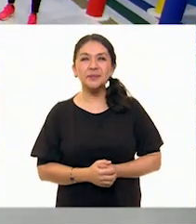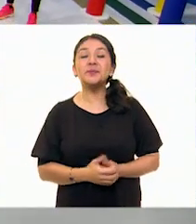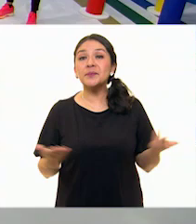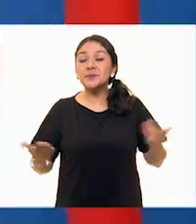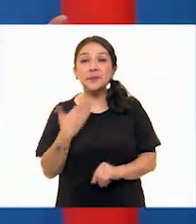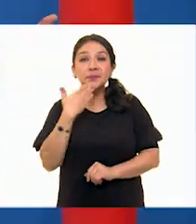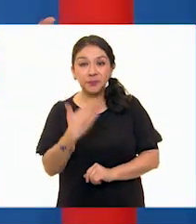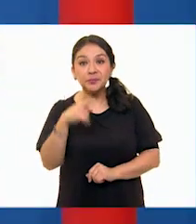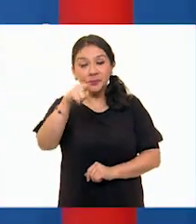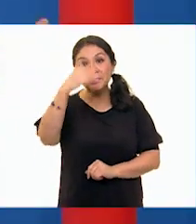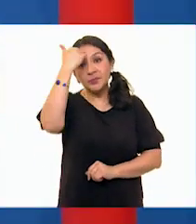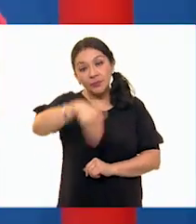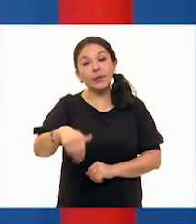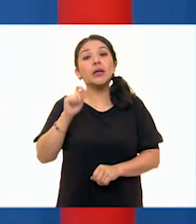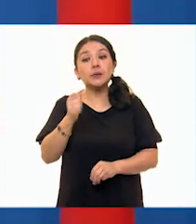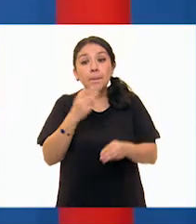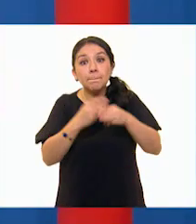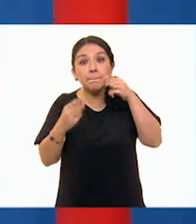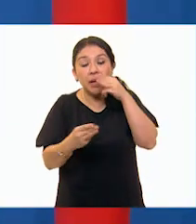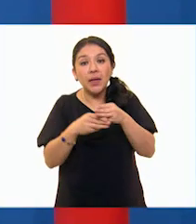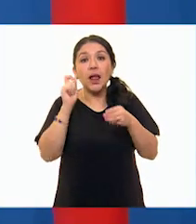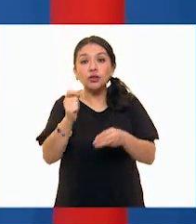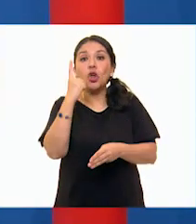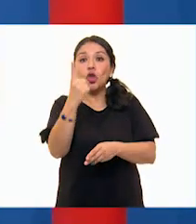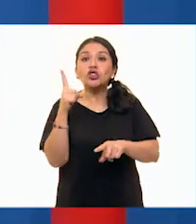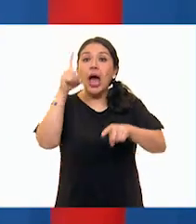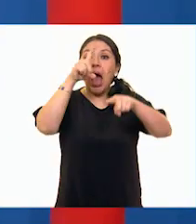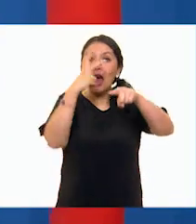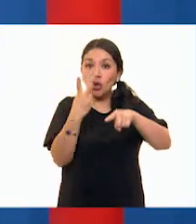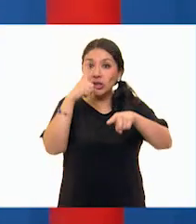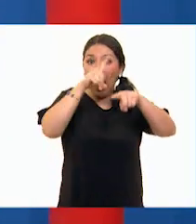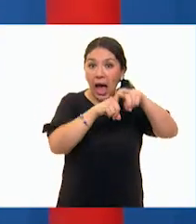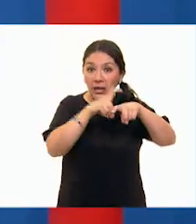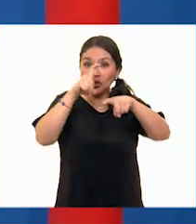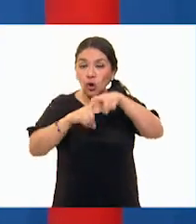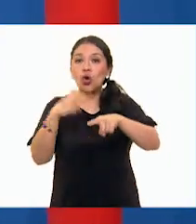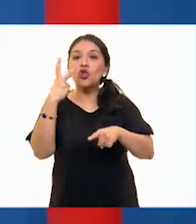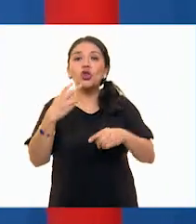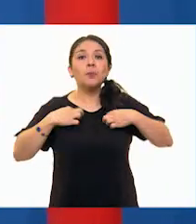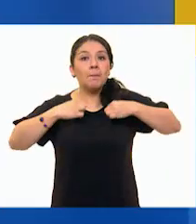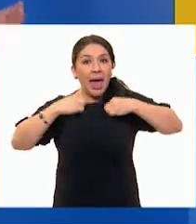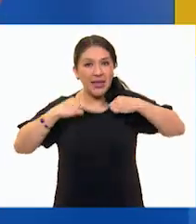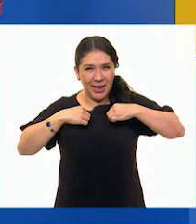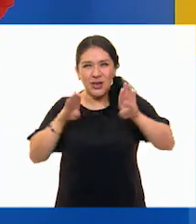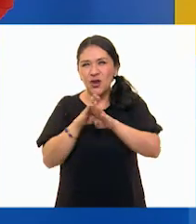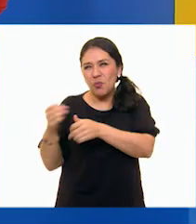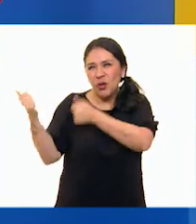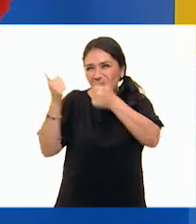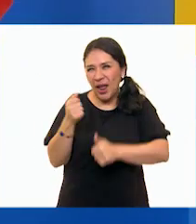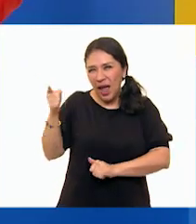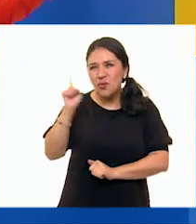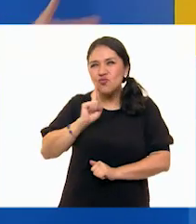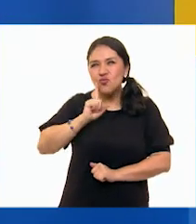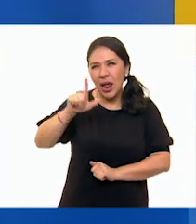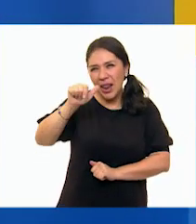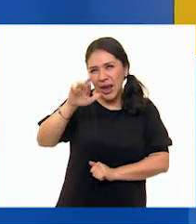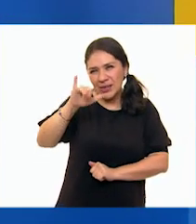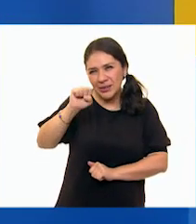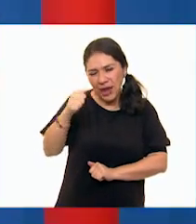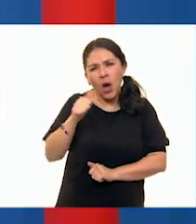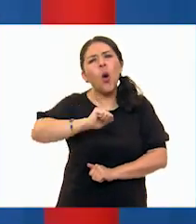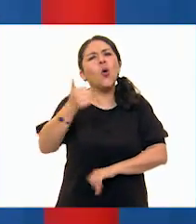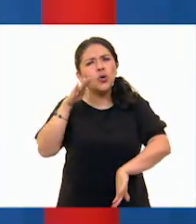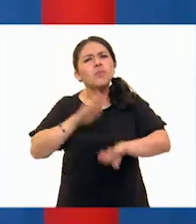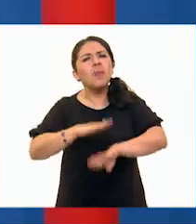Bien, pues ya saben que los materiales son dos ganchos y dos playeras, que son los que traía Larisa. ¿Nos recuerdas que otros vamos a necesitar, Ali?